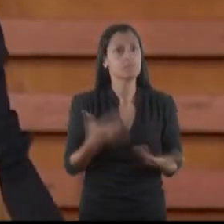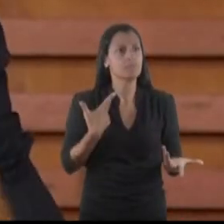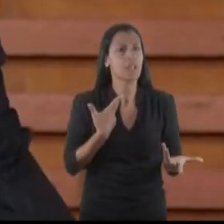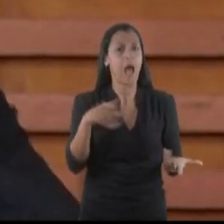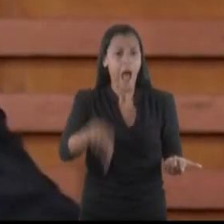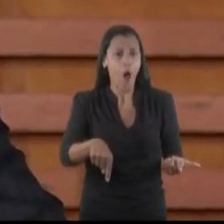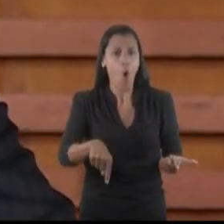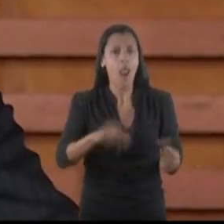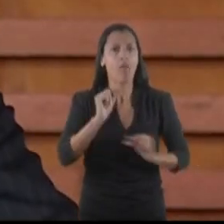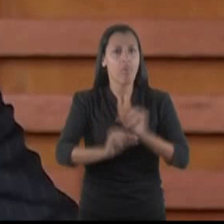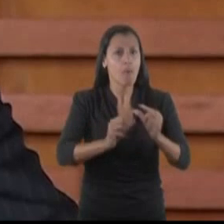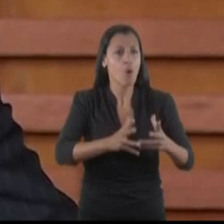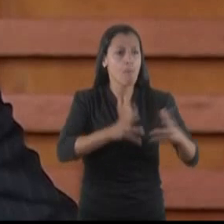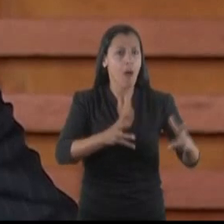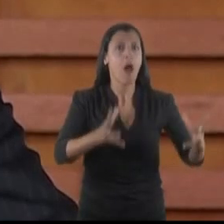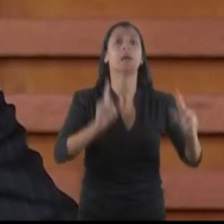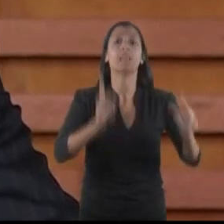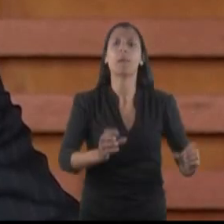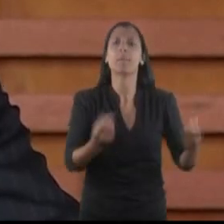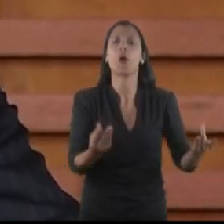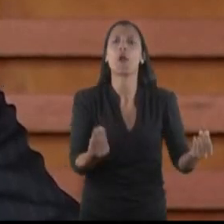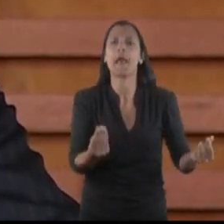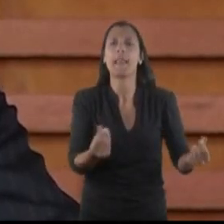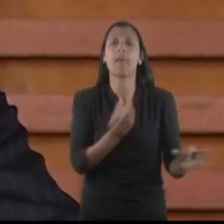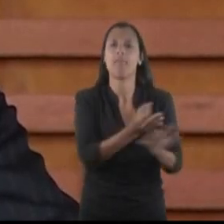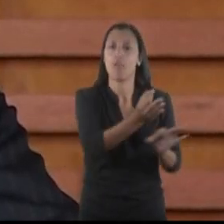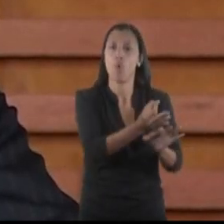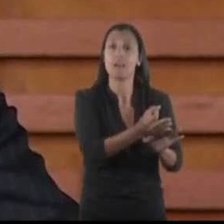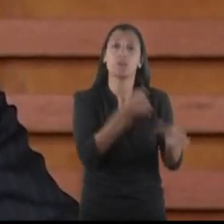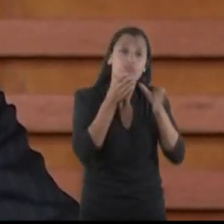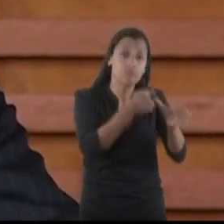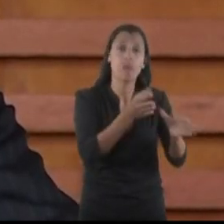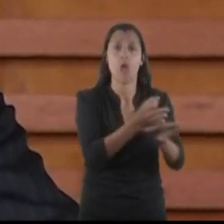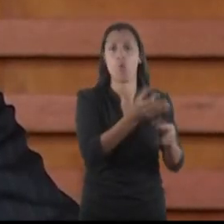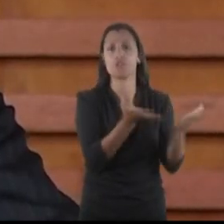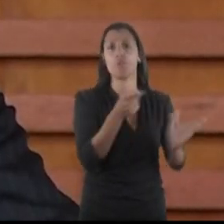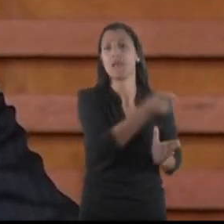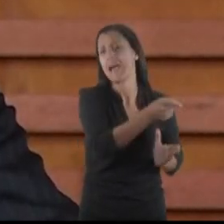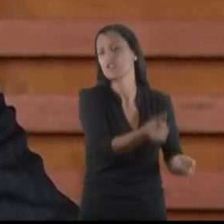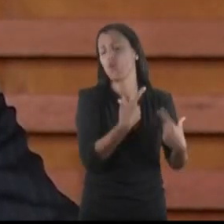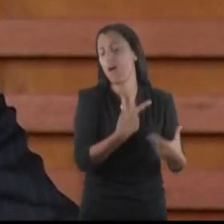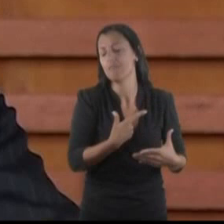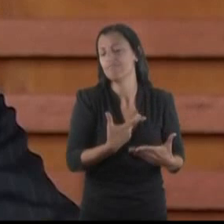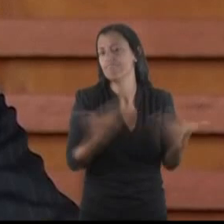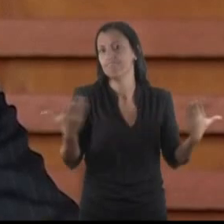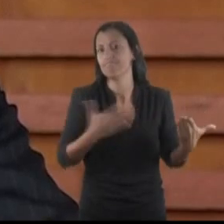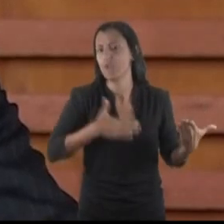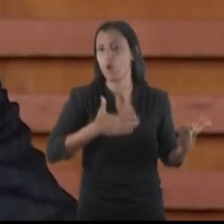ampliando y mejorando las condiciones de educación y de desarrollo de la educación pública. Es definitivamente gratificante.